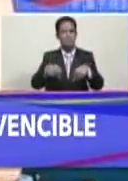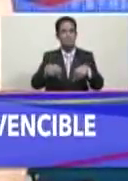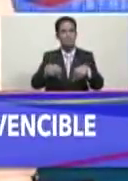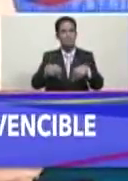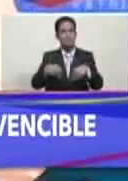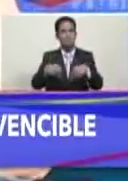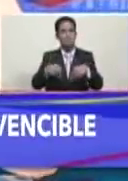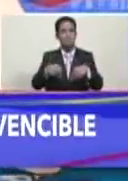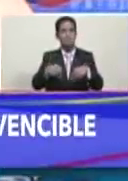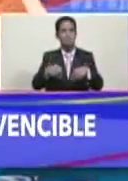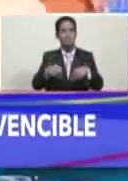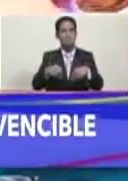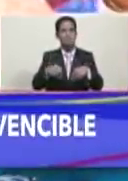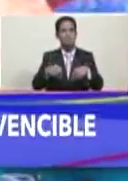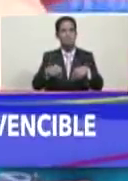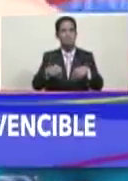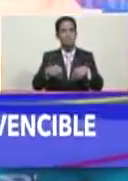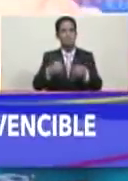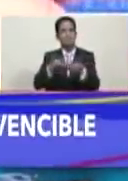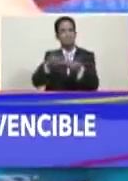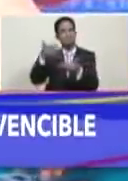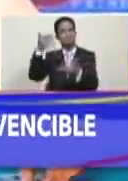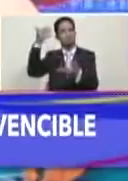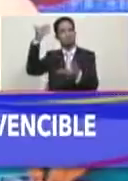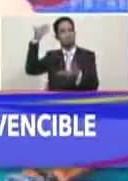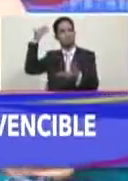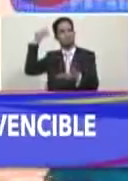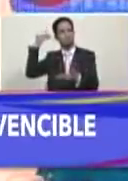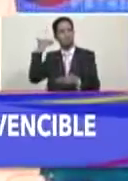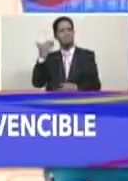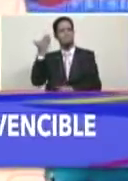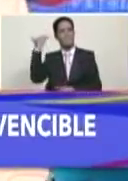en que podemos ver hacia atrás, hacia el pasado,